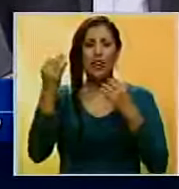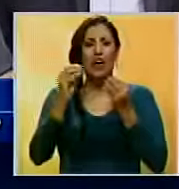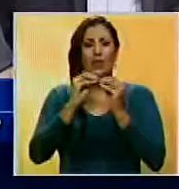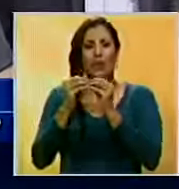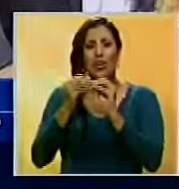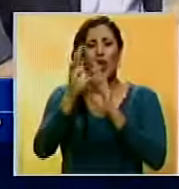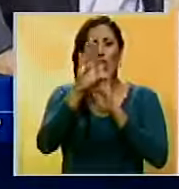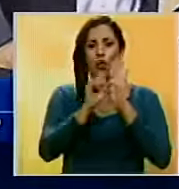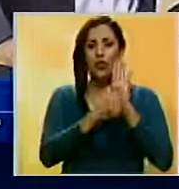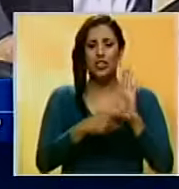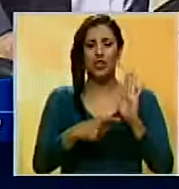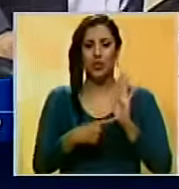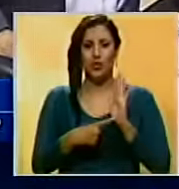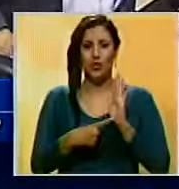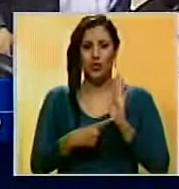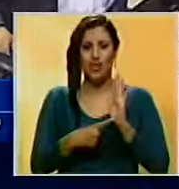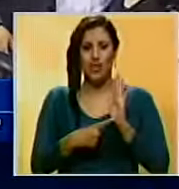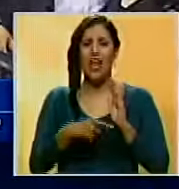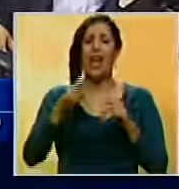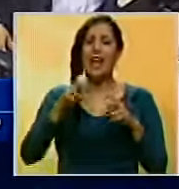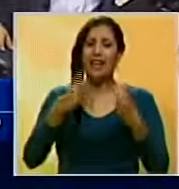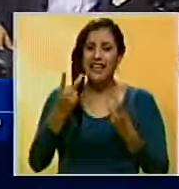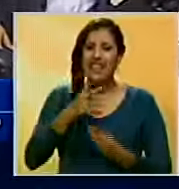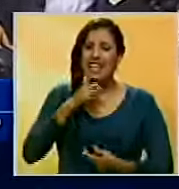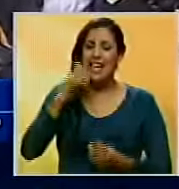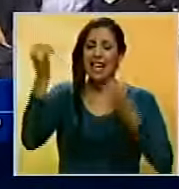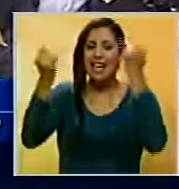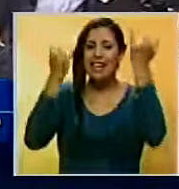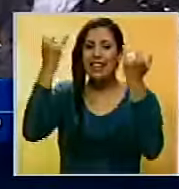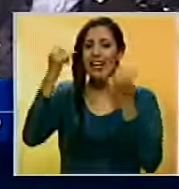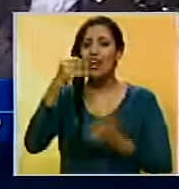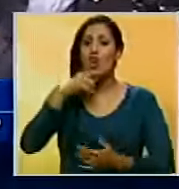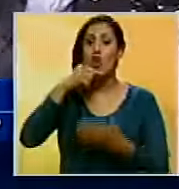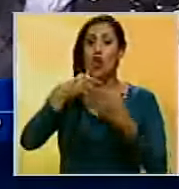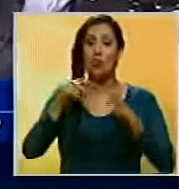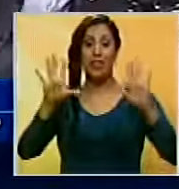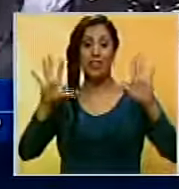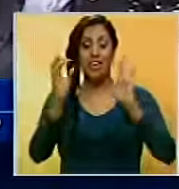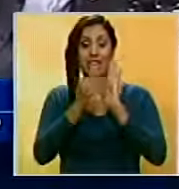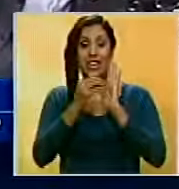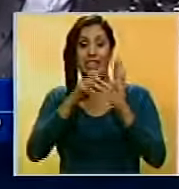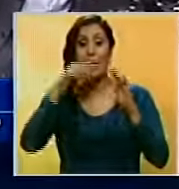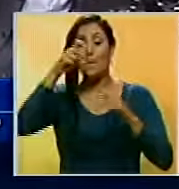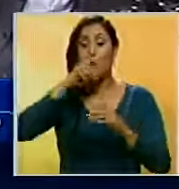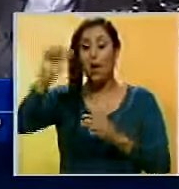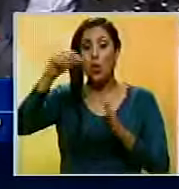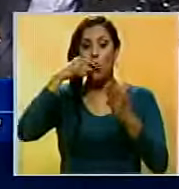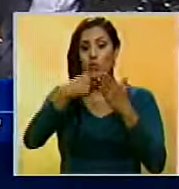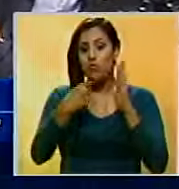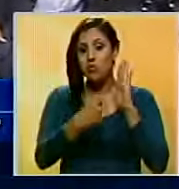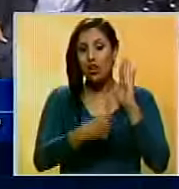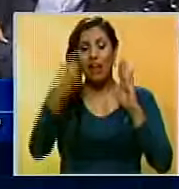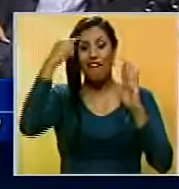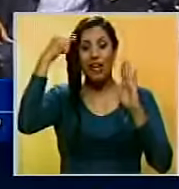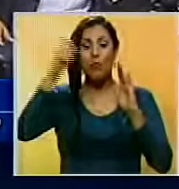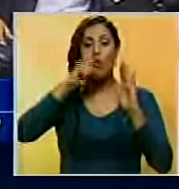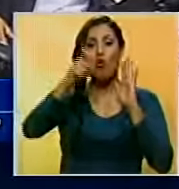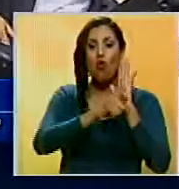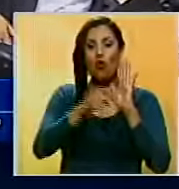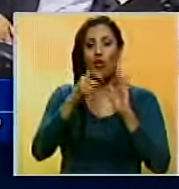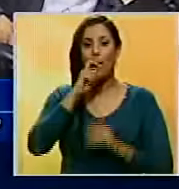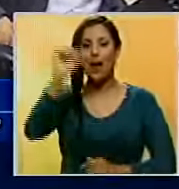la Constitución quien lo hace nombra 10 veces a Nicolás Maduro Esta es una mienda obsesiva ya es